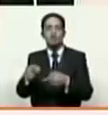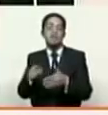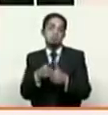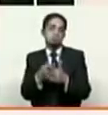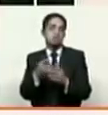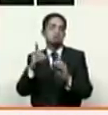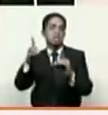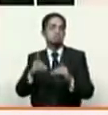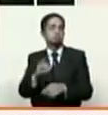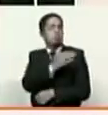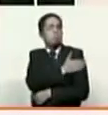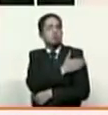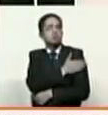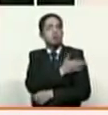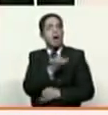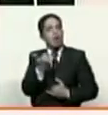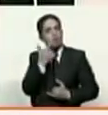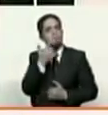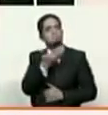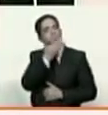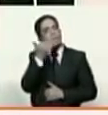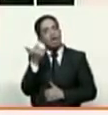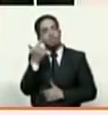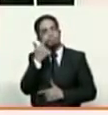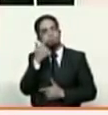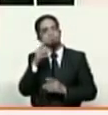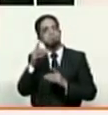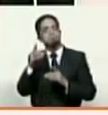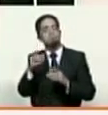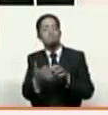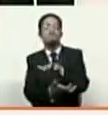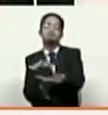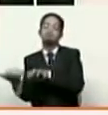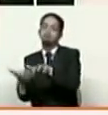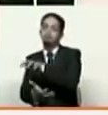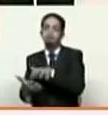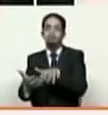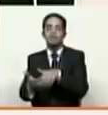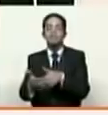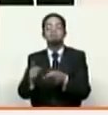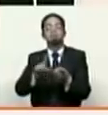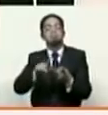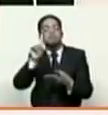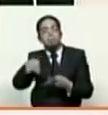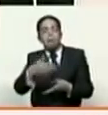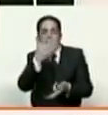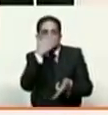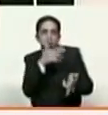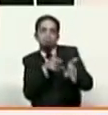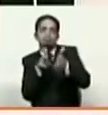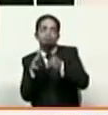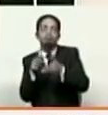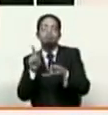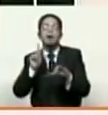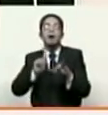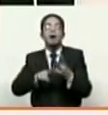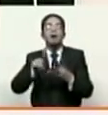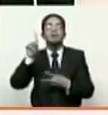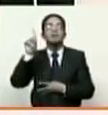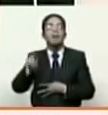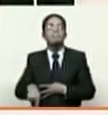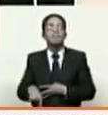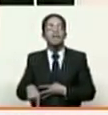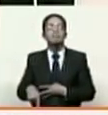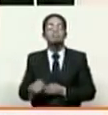atajo peligroso de la violencia y últimamente de acciones terroristas y bueno, ya el extremo de la vergüenza nacional, como